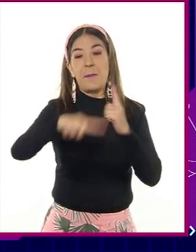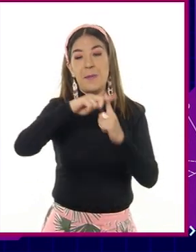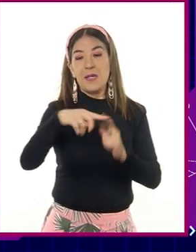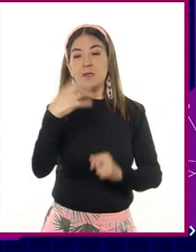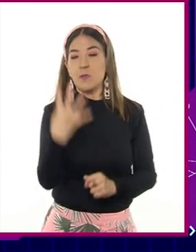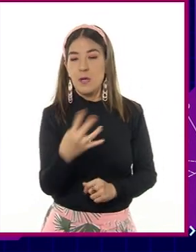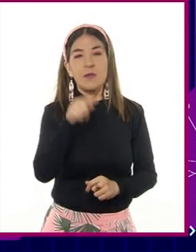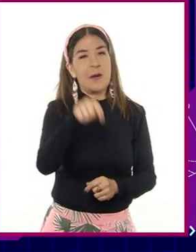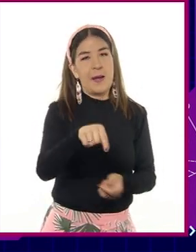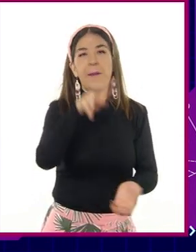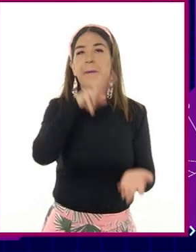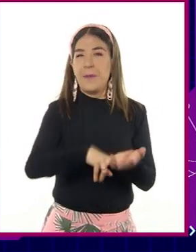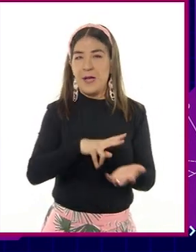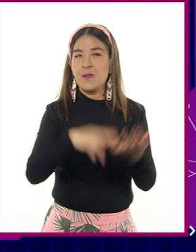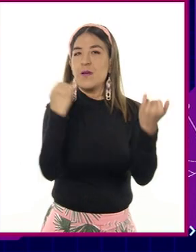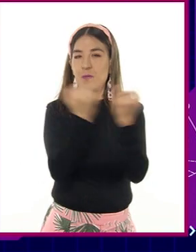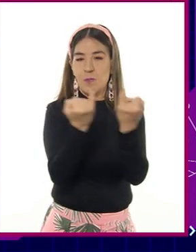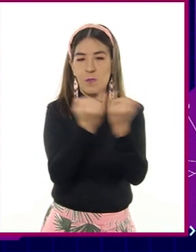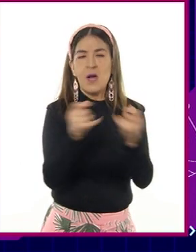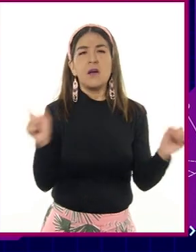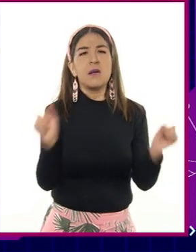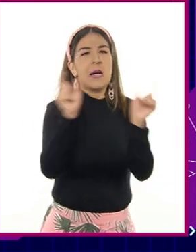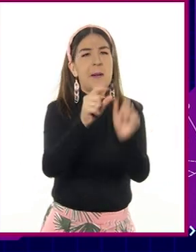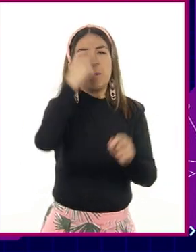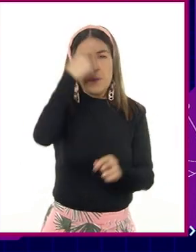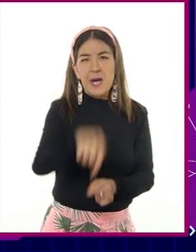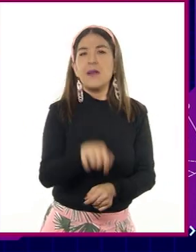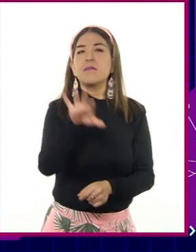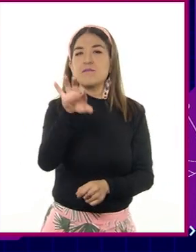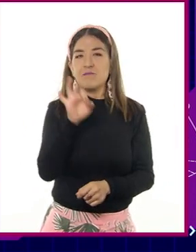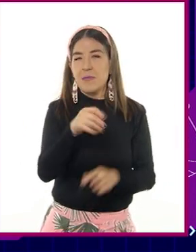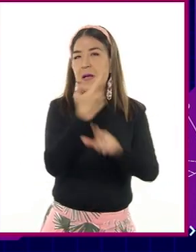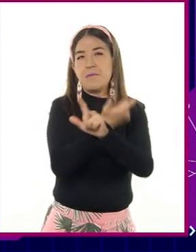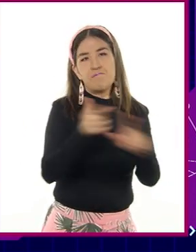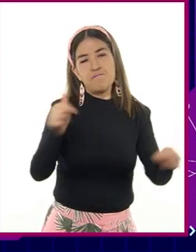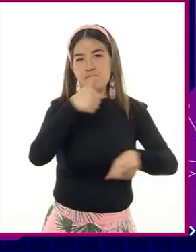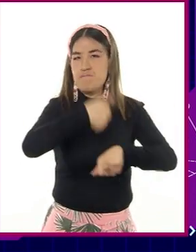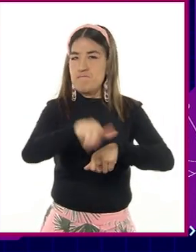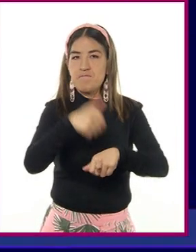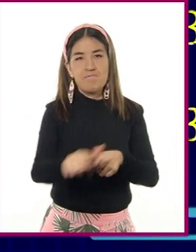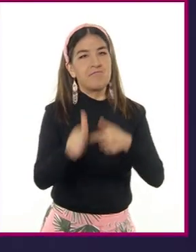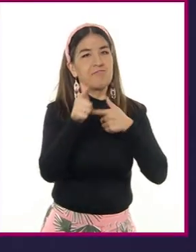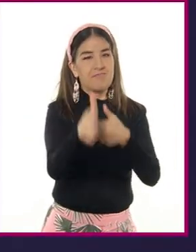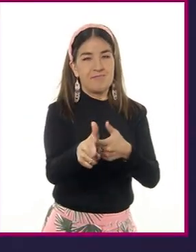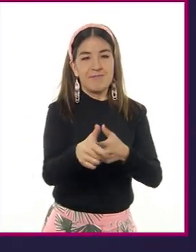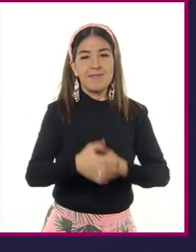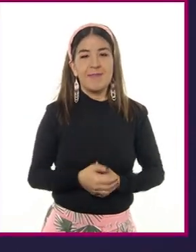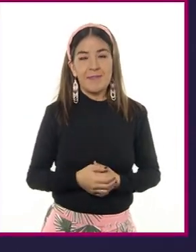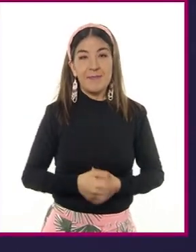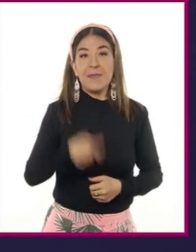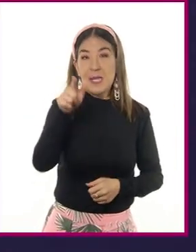son equivalentes y ambas permiten obtener cualquier término de la sucesión. Ya que conocemos la